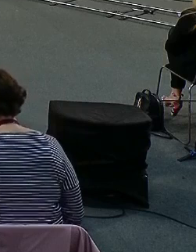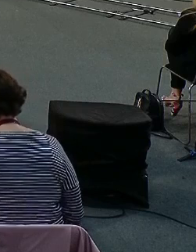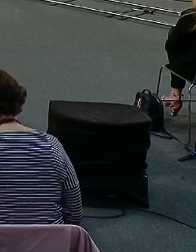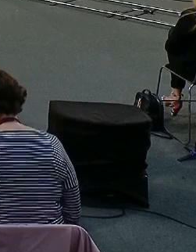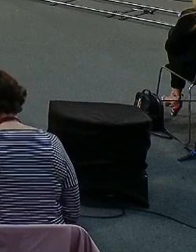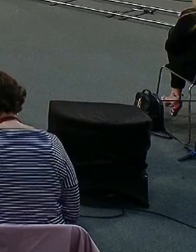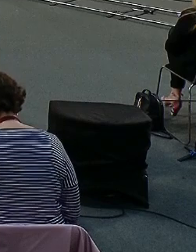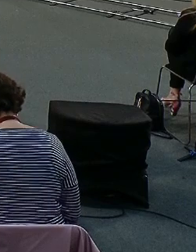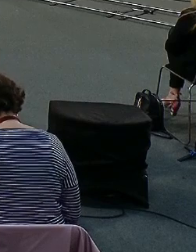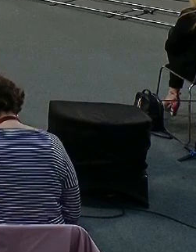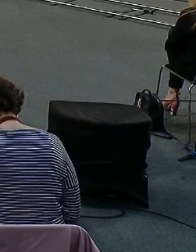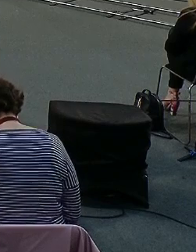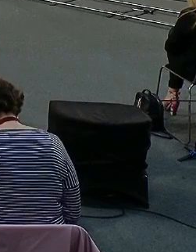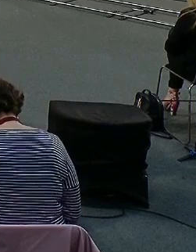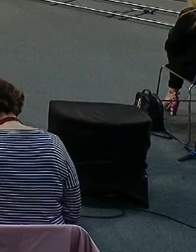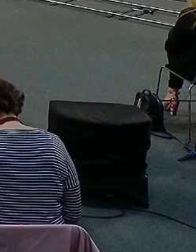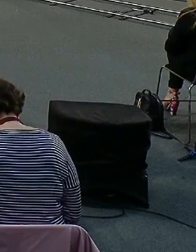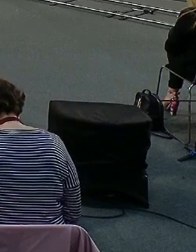desgastado,